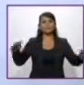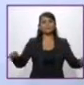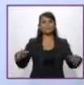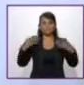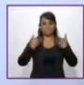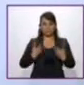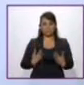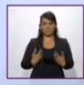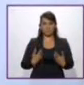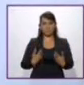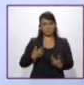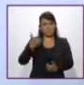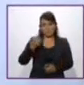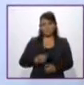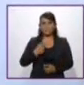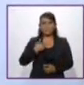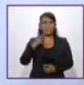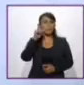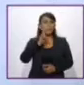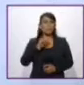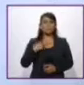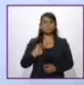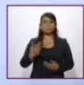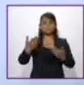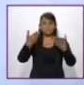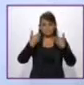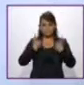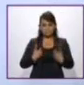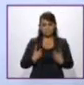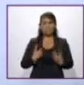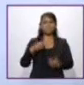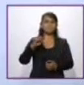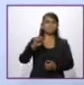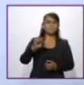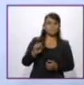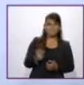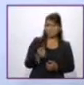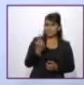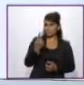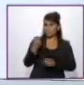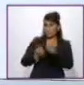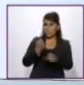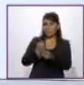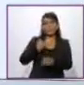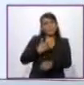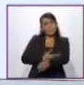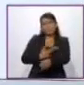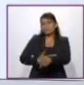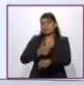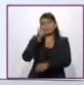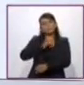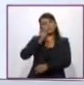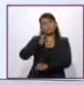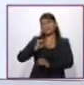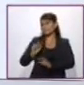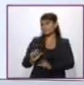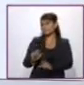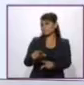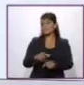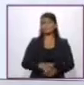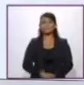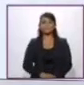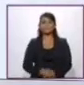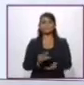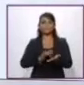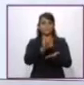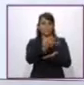mujer que ahorita tienen enfrente, una mujer de 71 años que siempre ha sido honesta. Gracias. Gracias, candidata. Toca